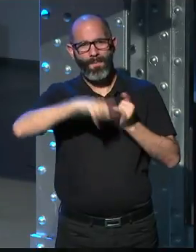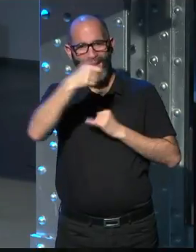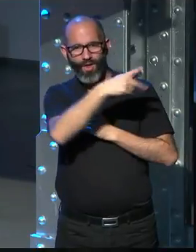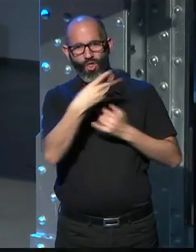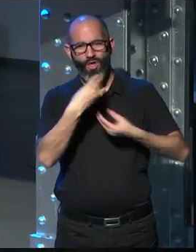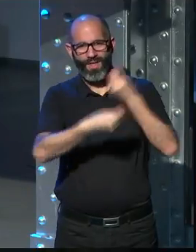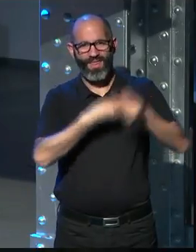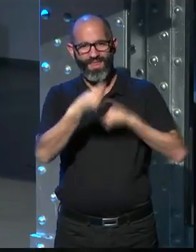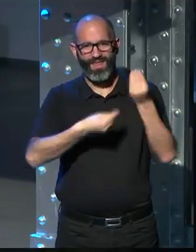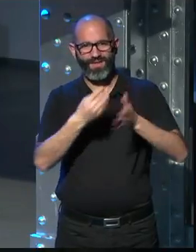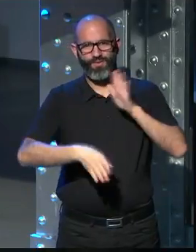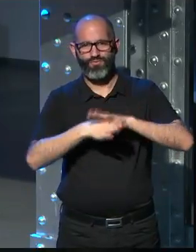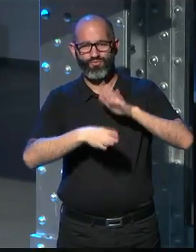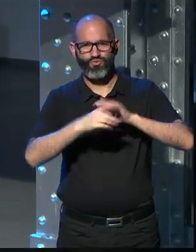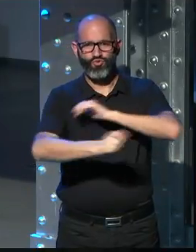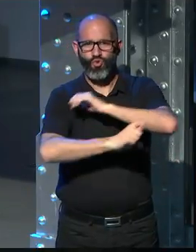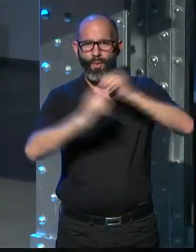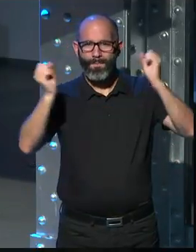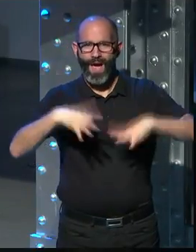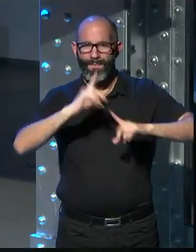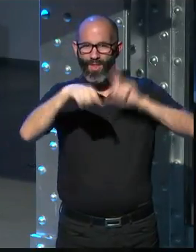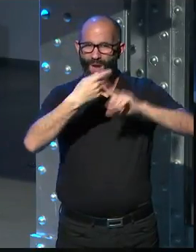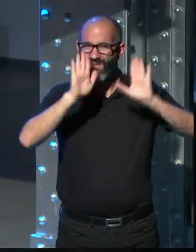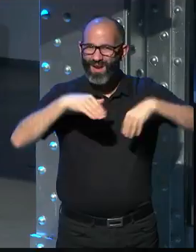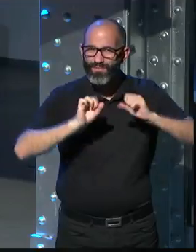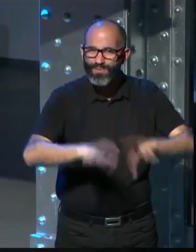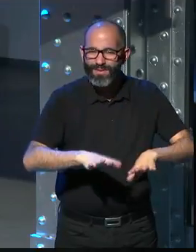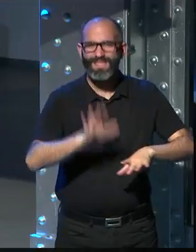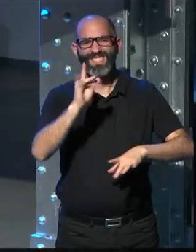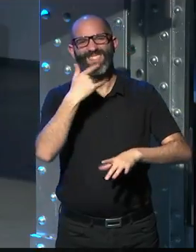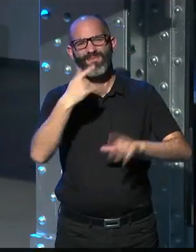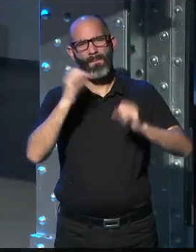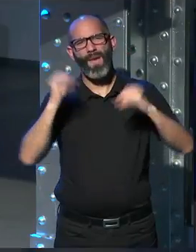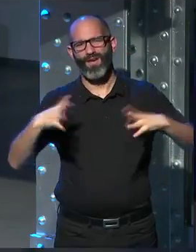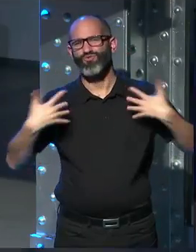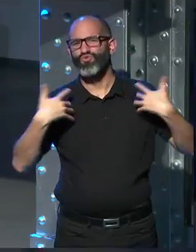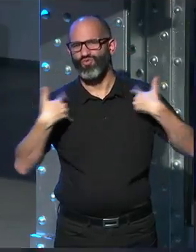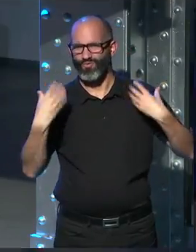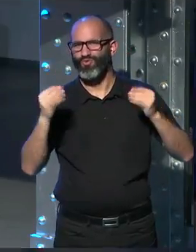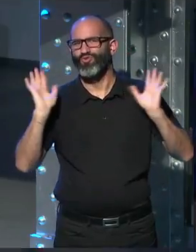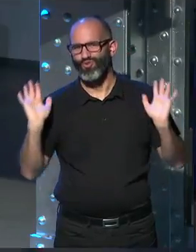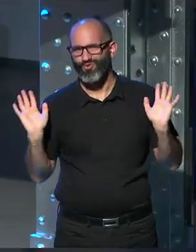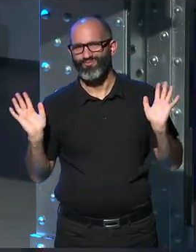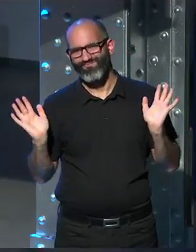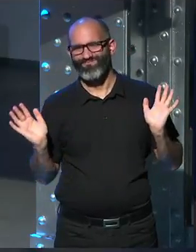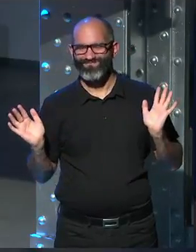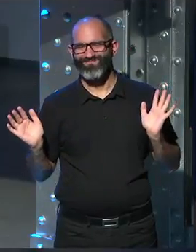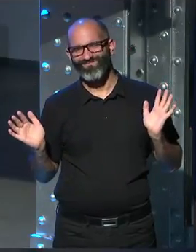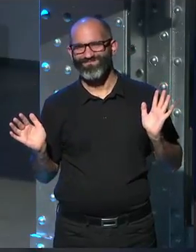magia. No, veo que no continuasteis con esa... Sí, bueno, es que la magia es muy sufrida, pero